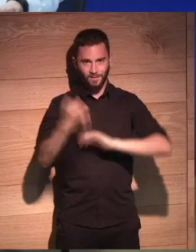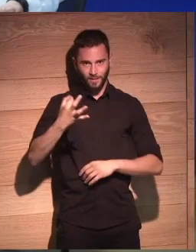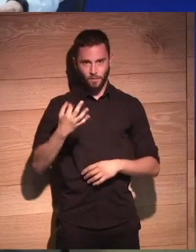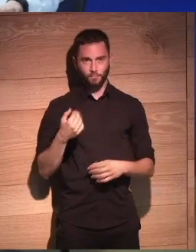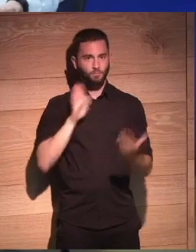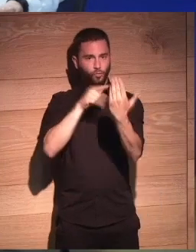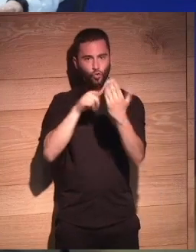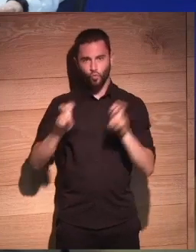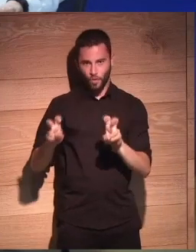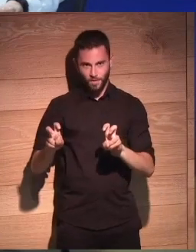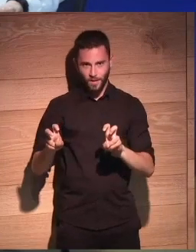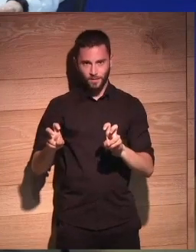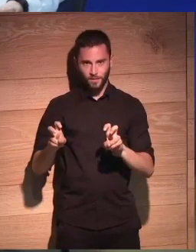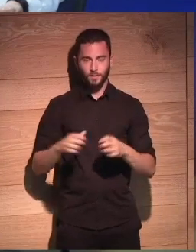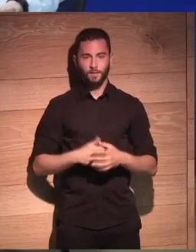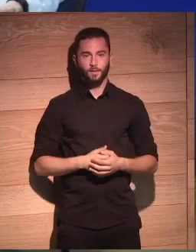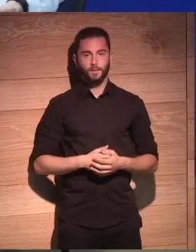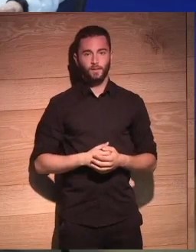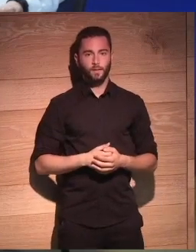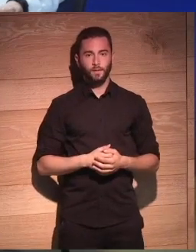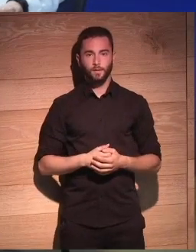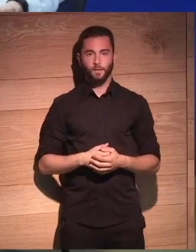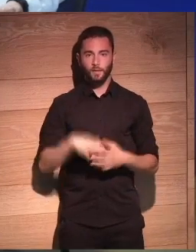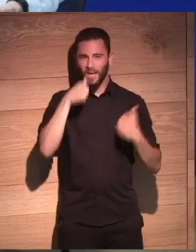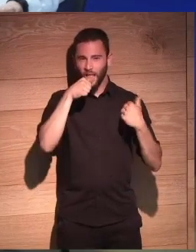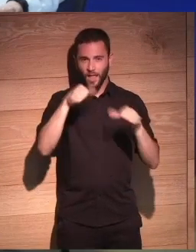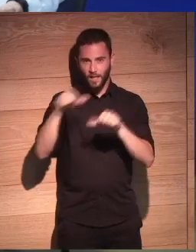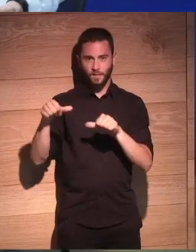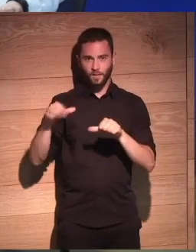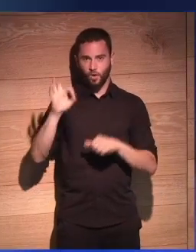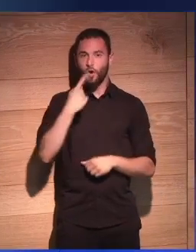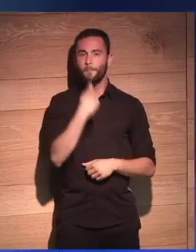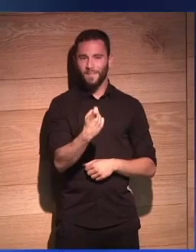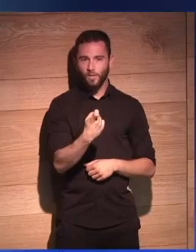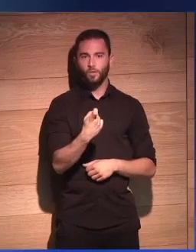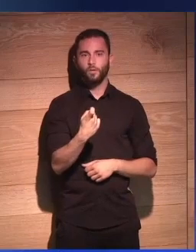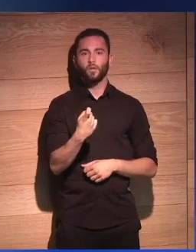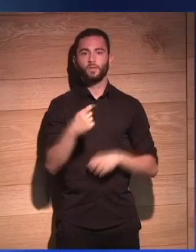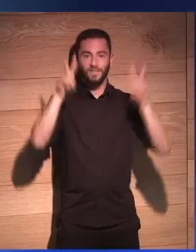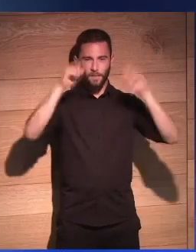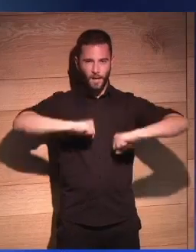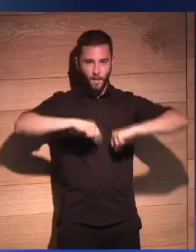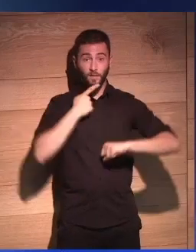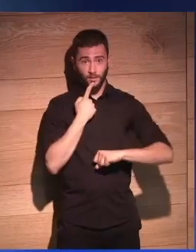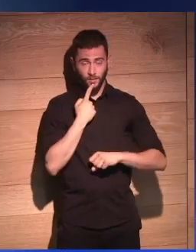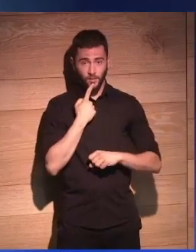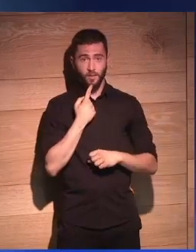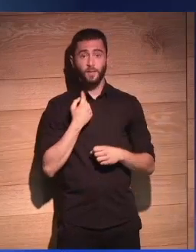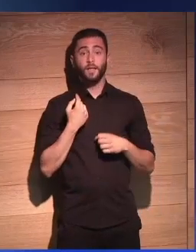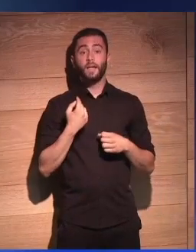a cosas nuevas, ¿no? Tenemos uno de los estereotipos o mitos que existe alrededor del envejecimiento es que